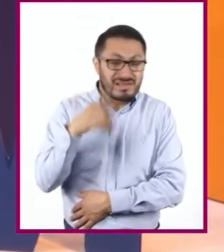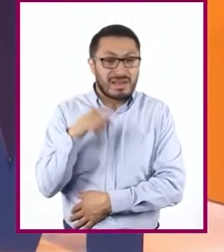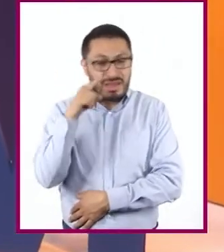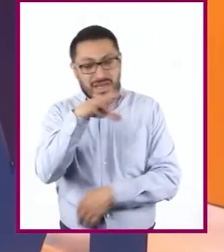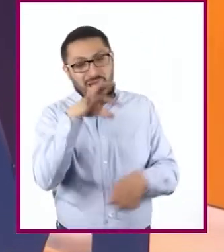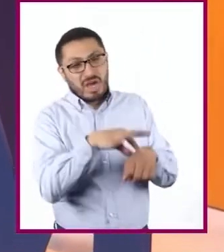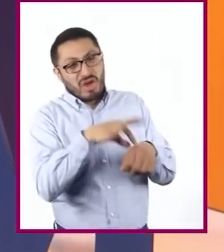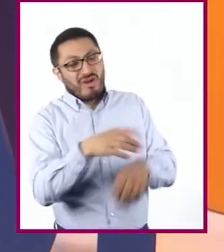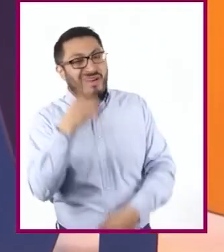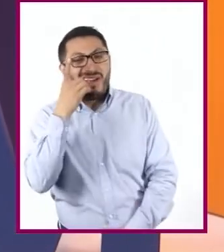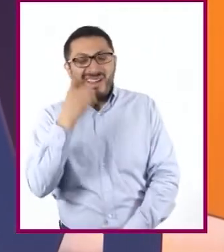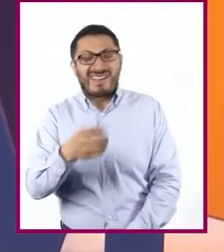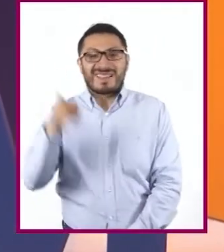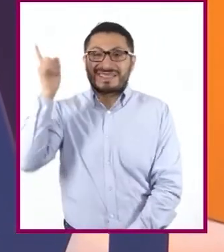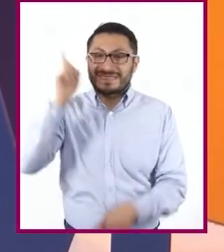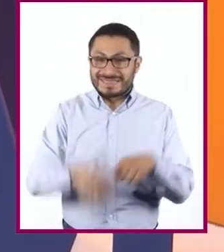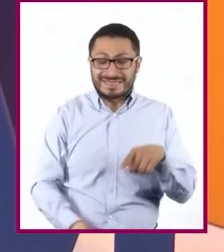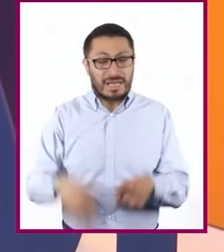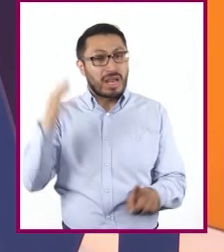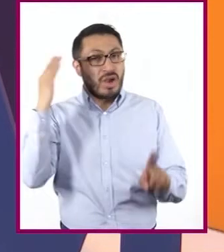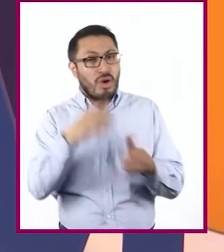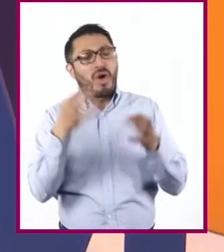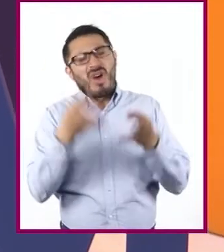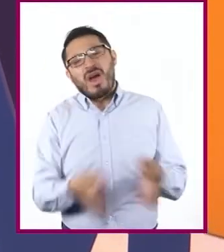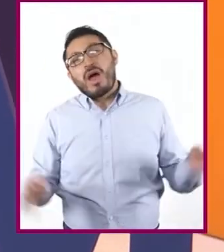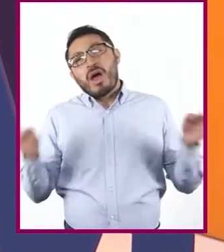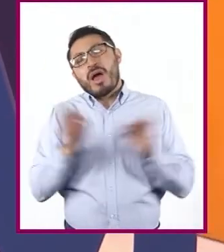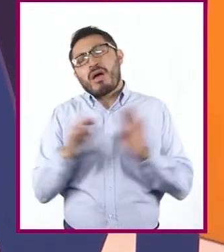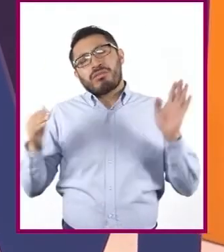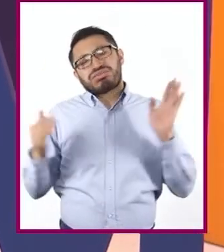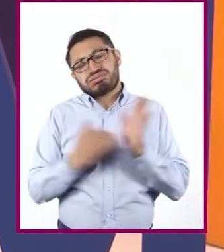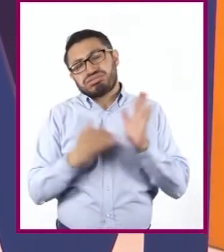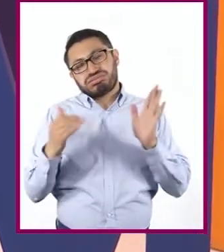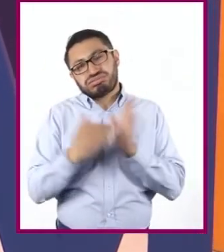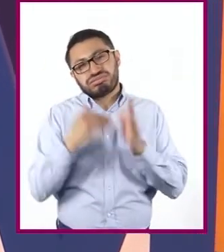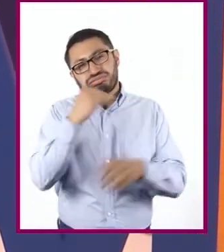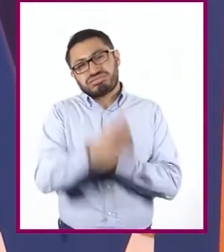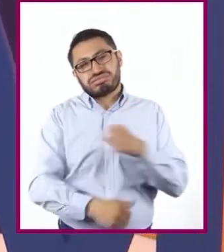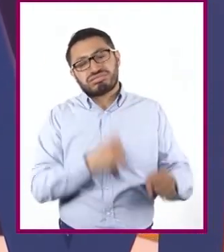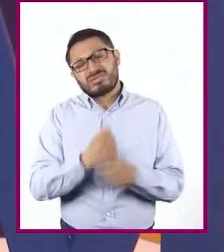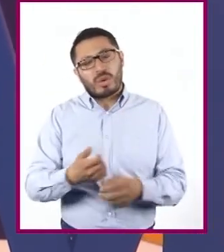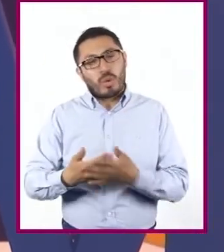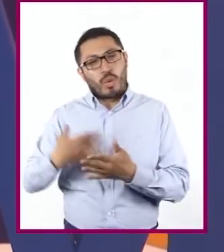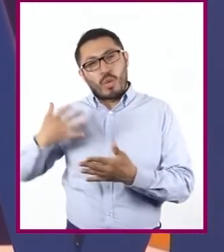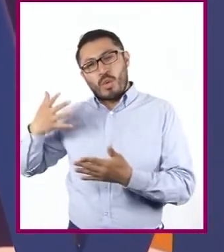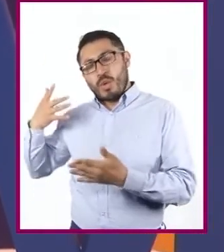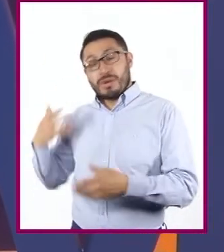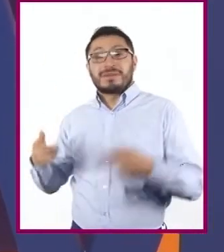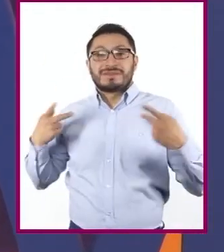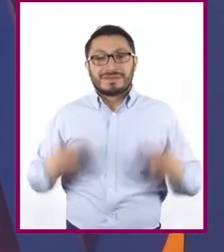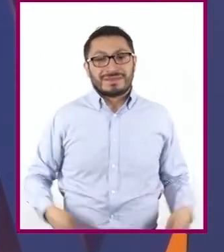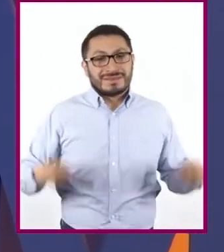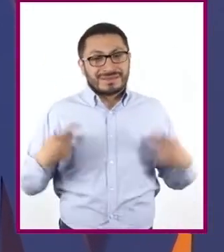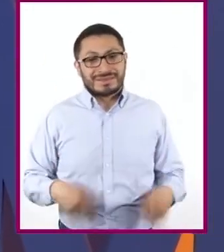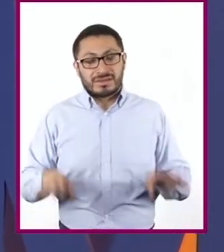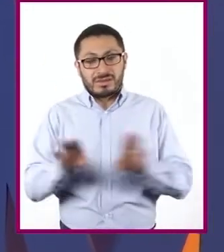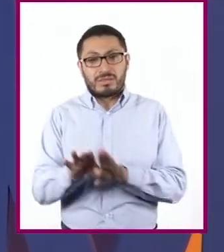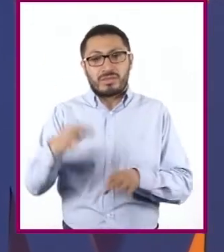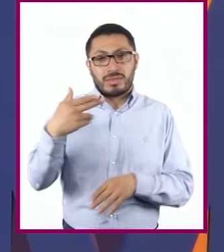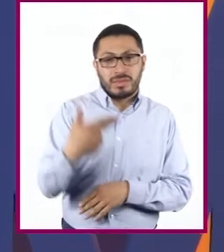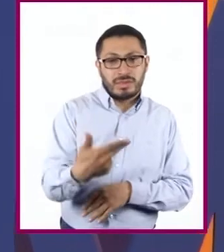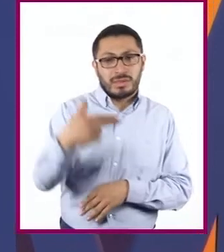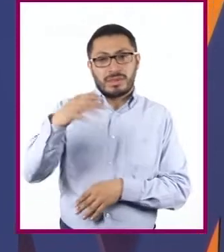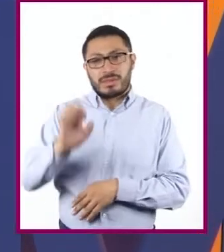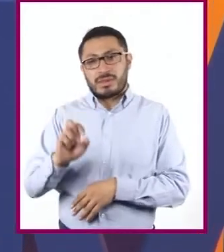las retira, tenían un propósito importante hace miles de años. Los humanos eran principalmente herbívoros y